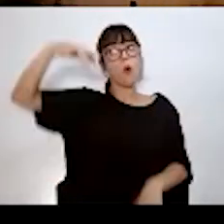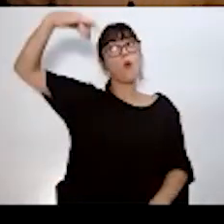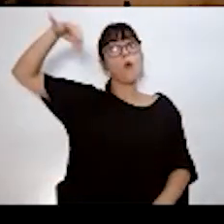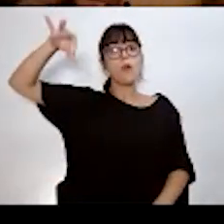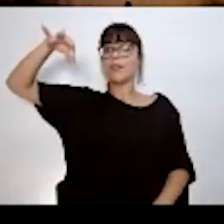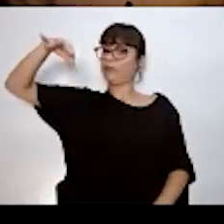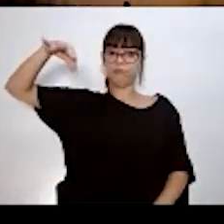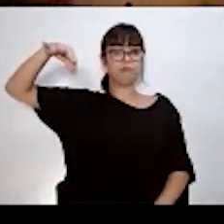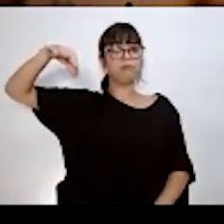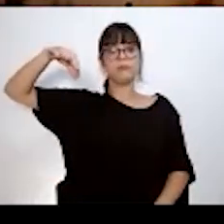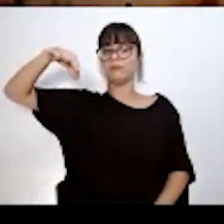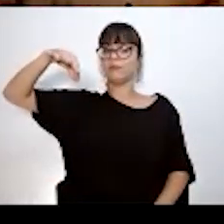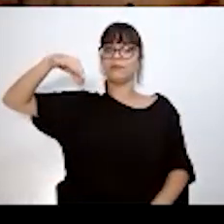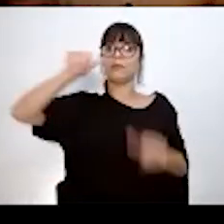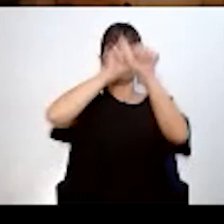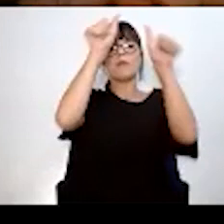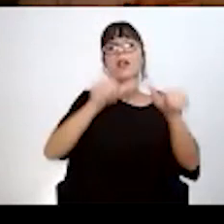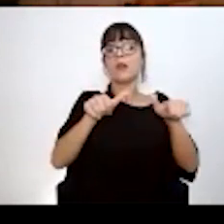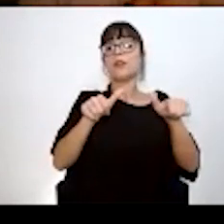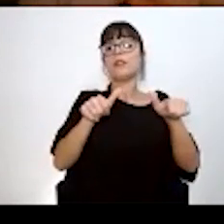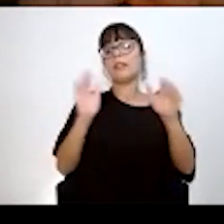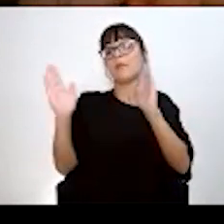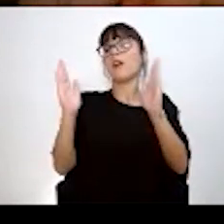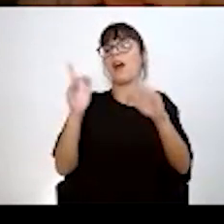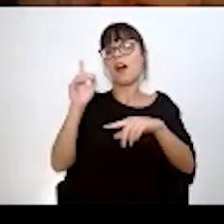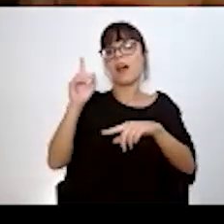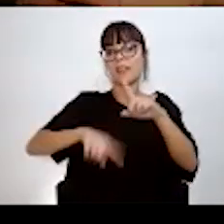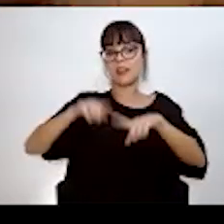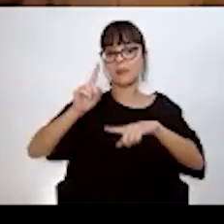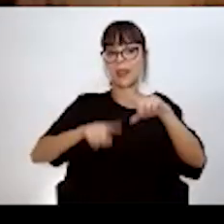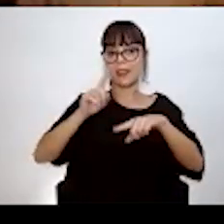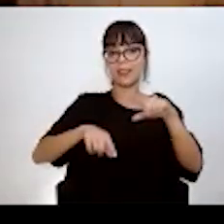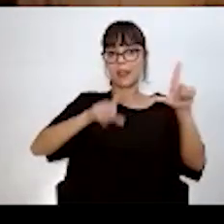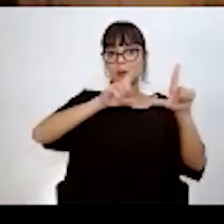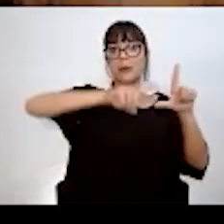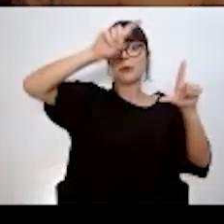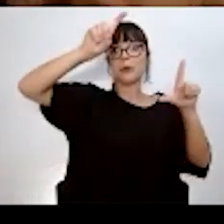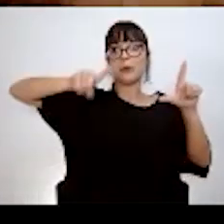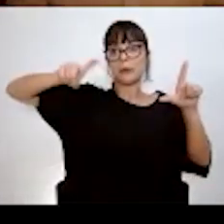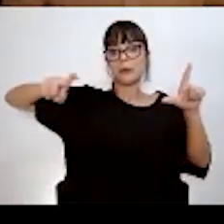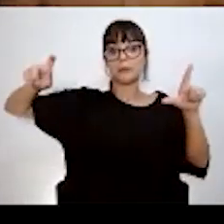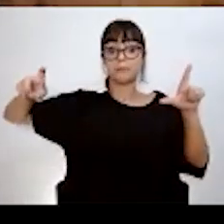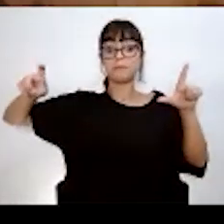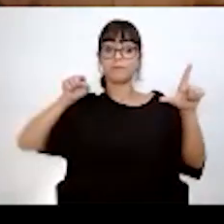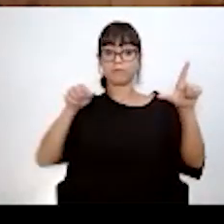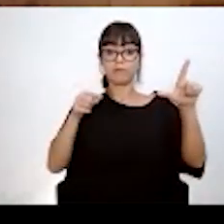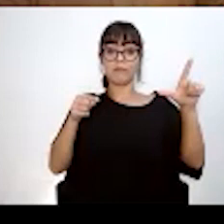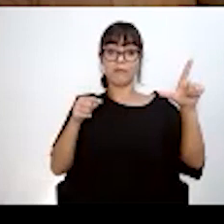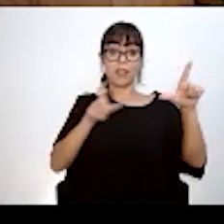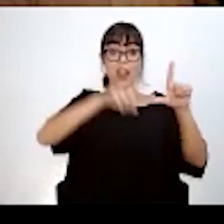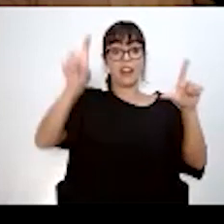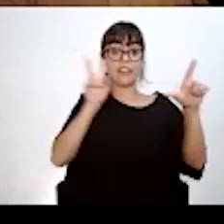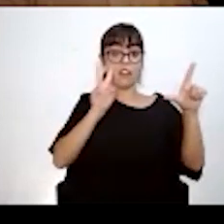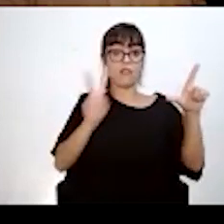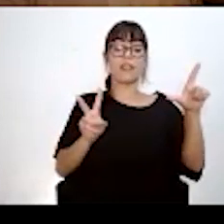que nos encontramos con diferentes momentos. Diferentes momentos que tienen reflejos diferentes en esta gráfica.